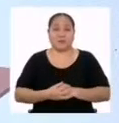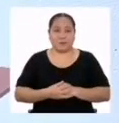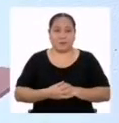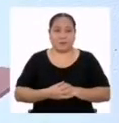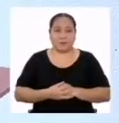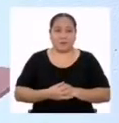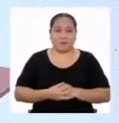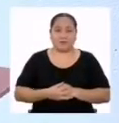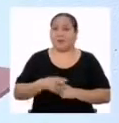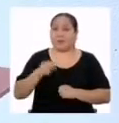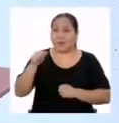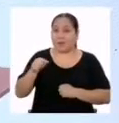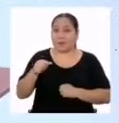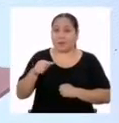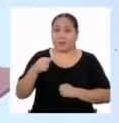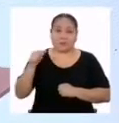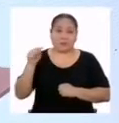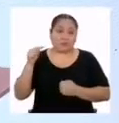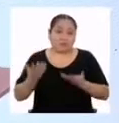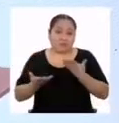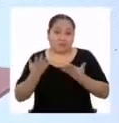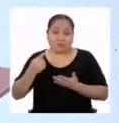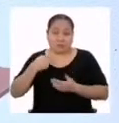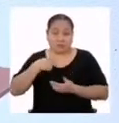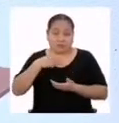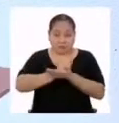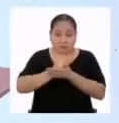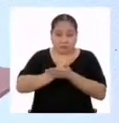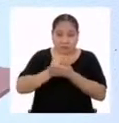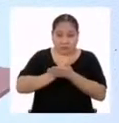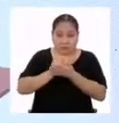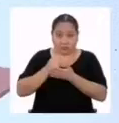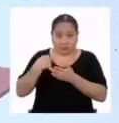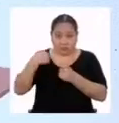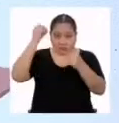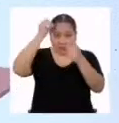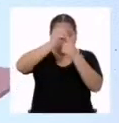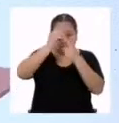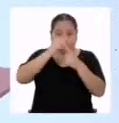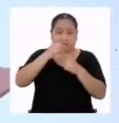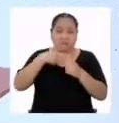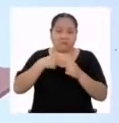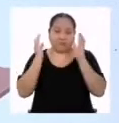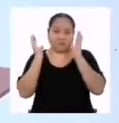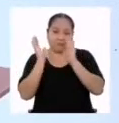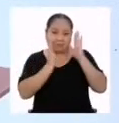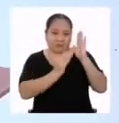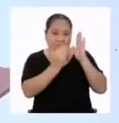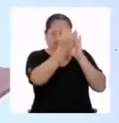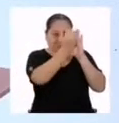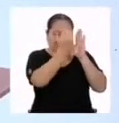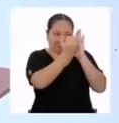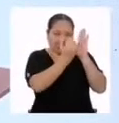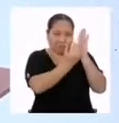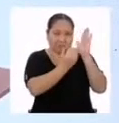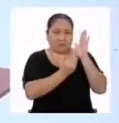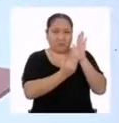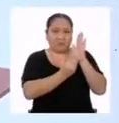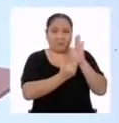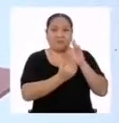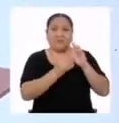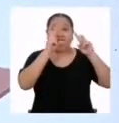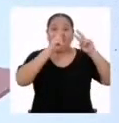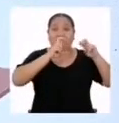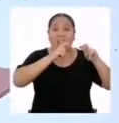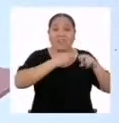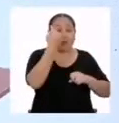Entendido. Según lo que quiero lograr transmitir con mi texto, ordeno las ideas de una manera particular. ¿Por qué no analizamos cada